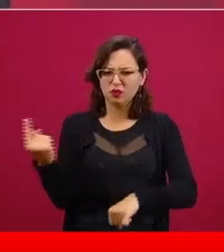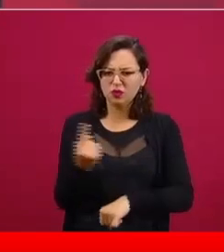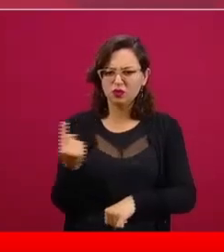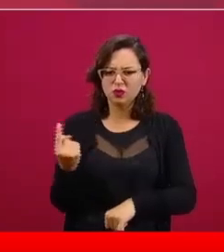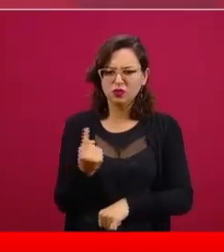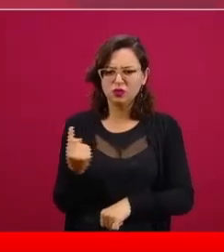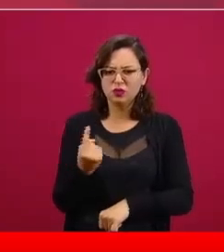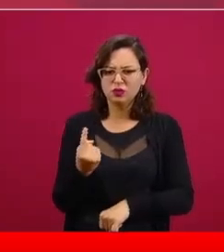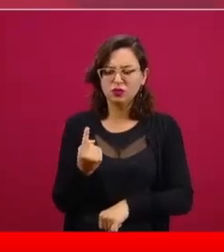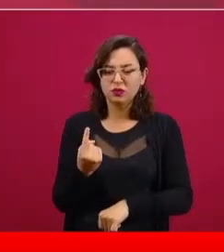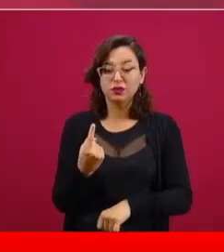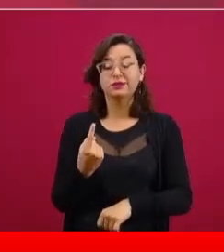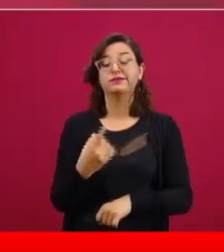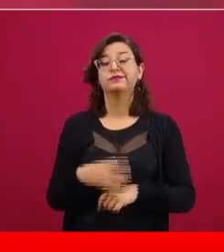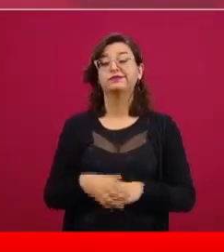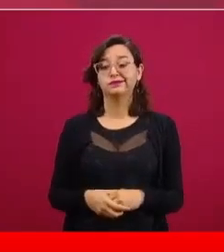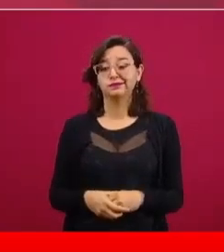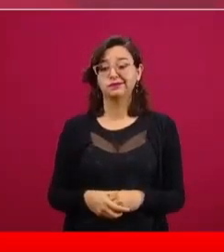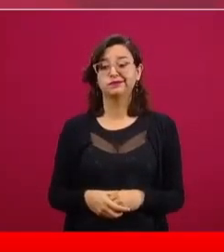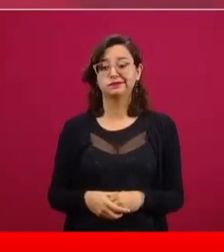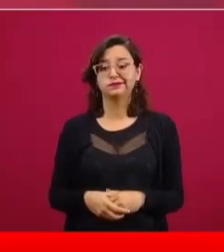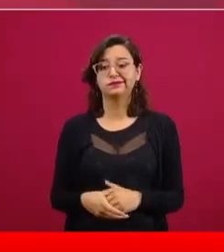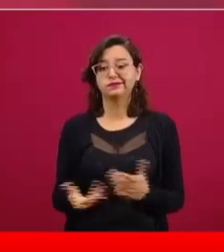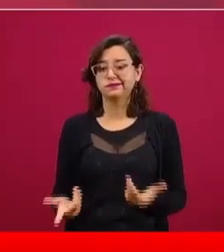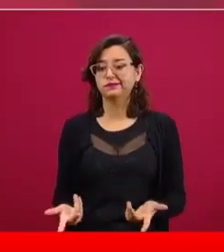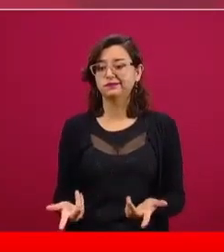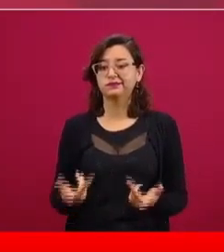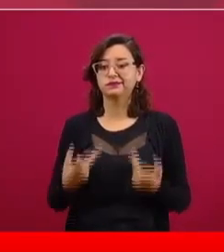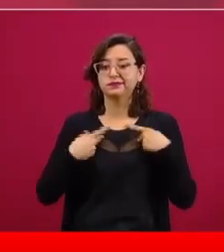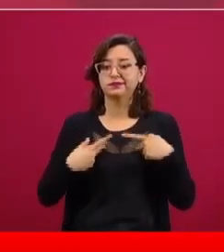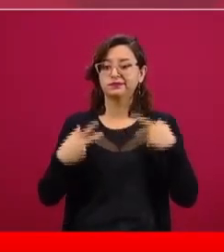En la fortaleza